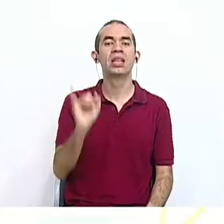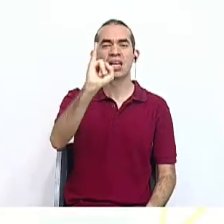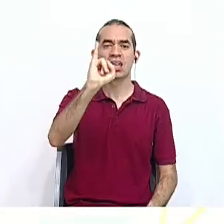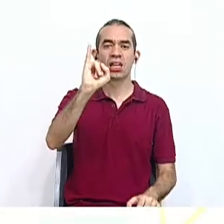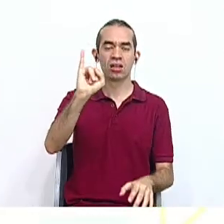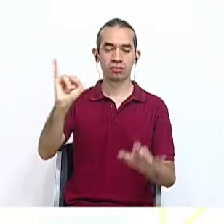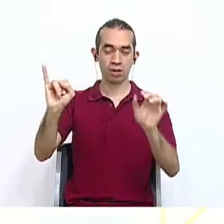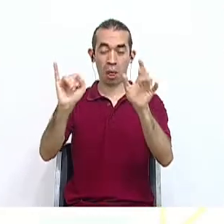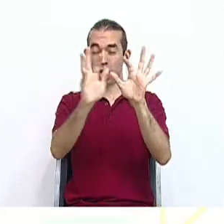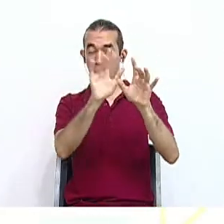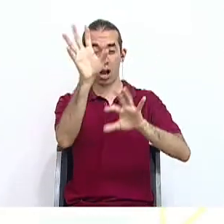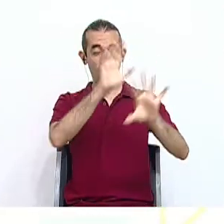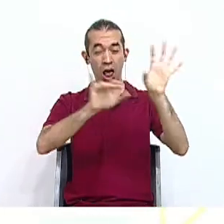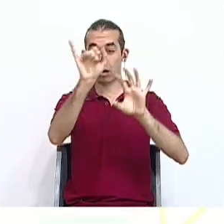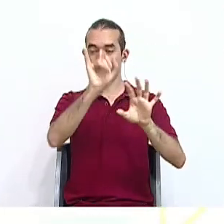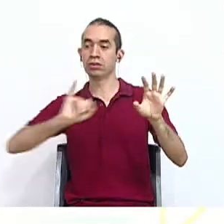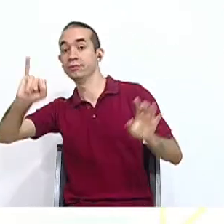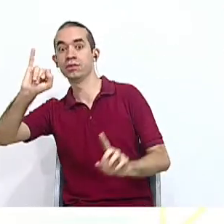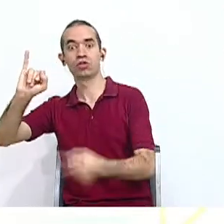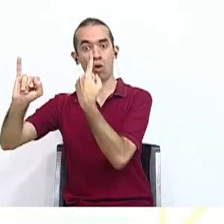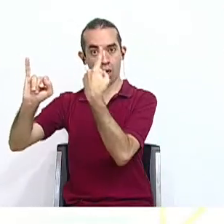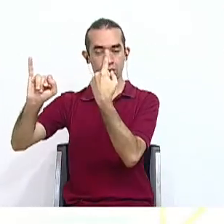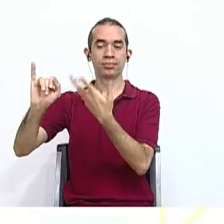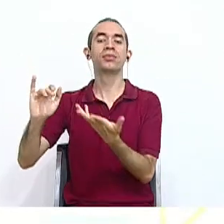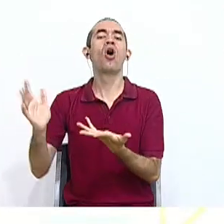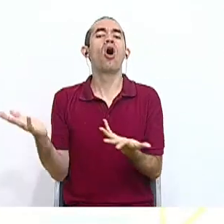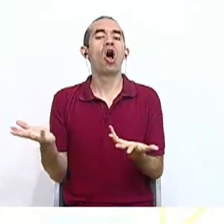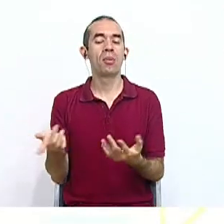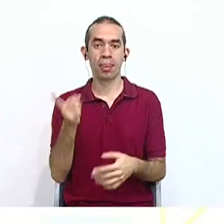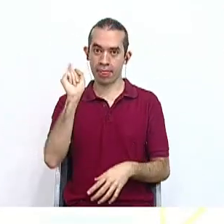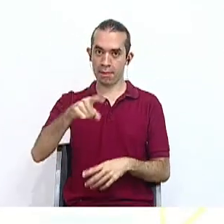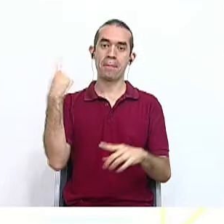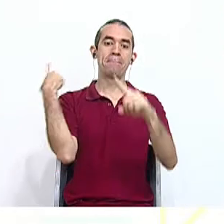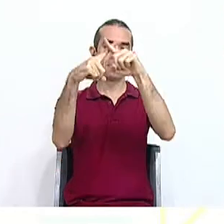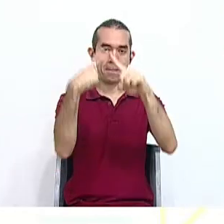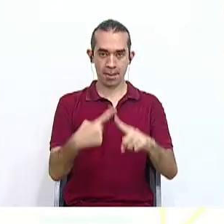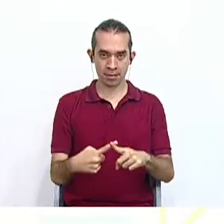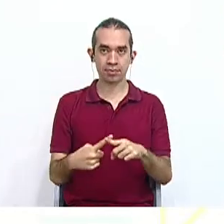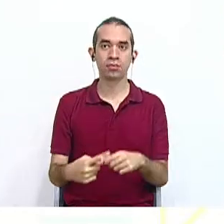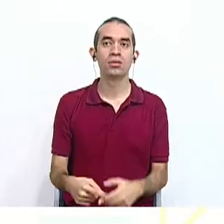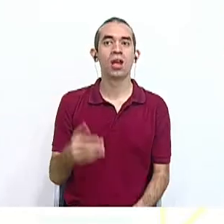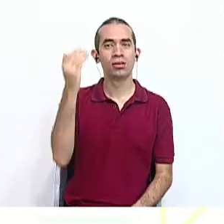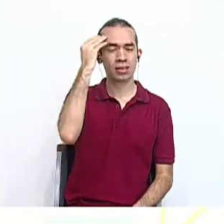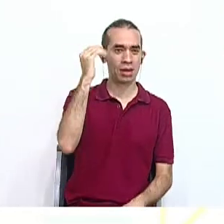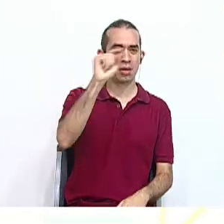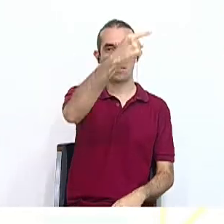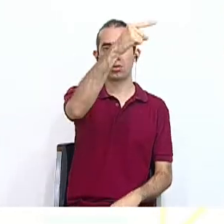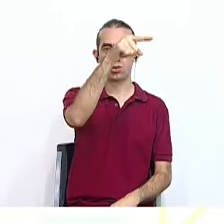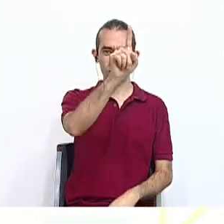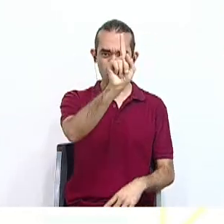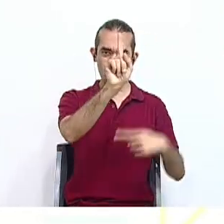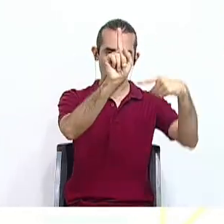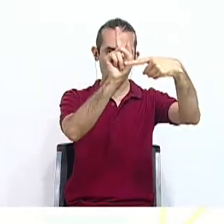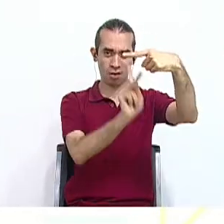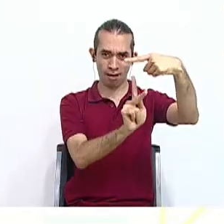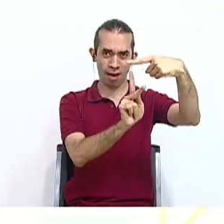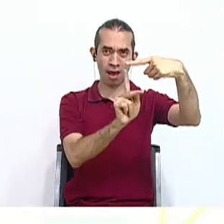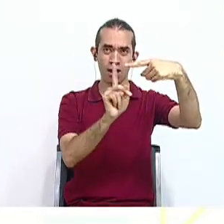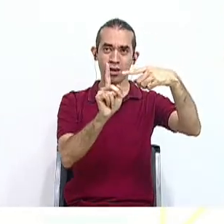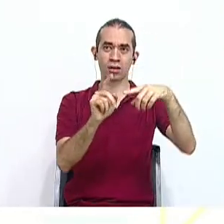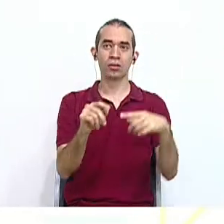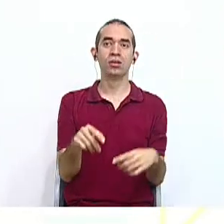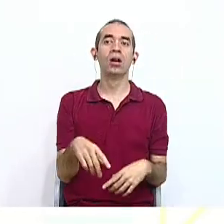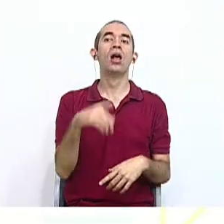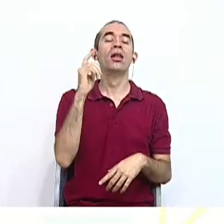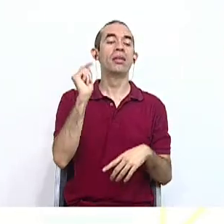primero que vamos a hacer es multiplicar ¿por quién? Observen que tenemos ahí menos 1 sobre K. Vamos a multiplicar por menos